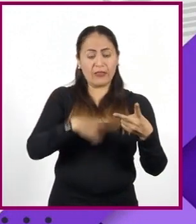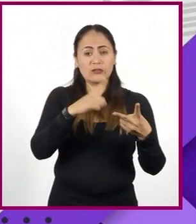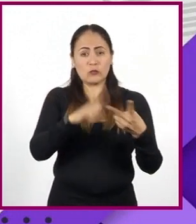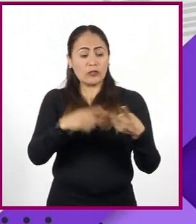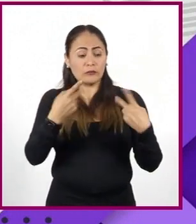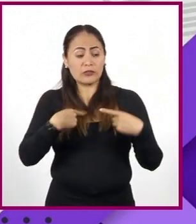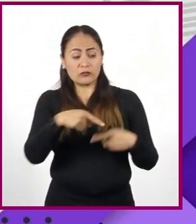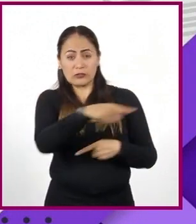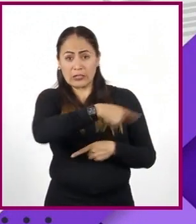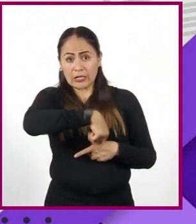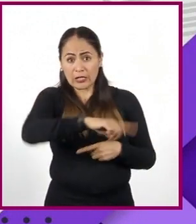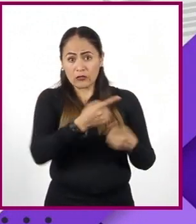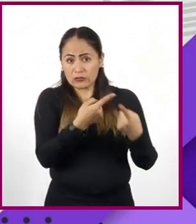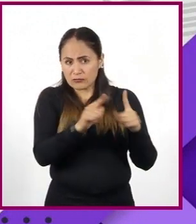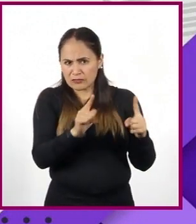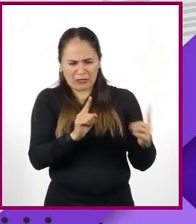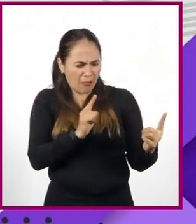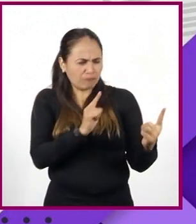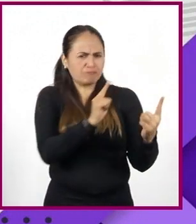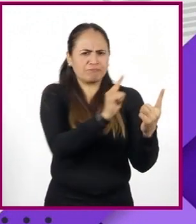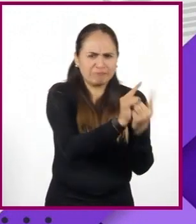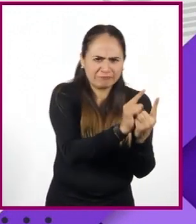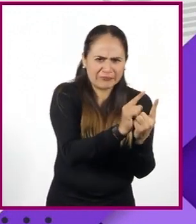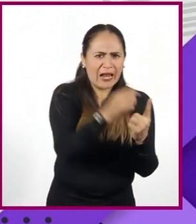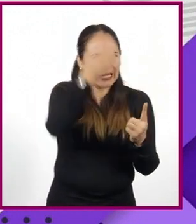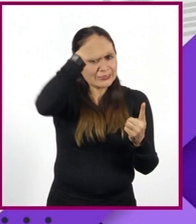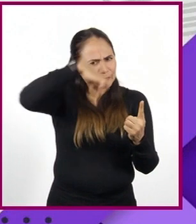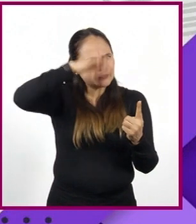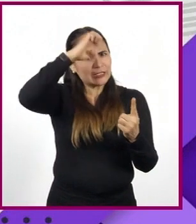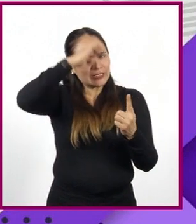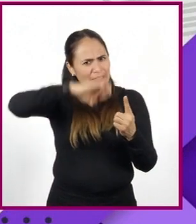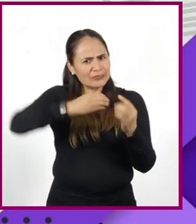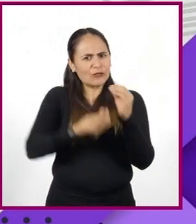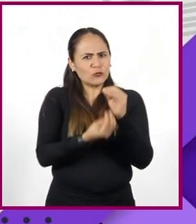Esto nos abre la puerta a nuevas experiencias y perspectivas que nos enriquecen.